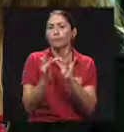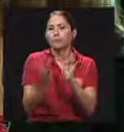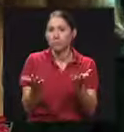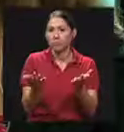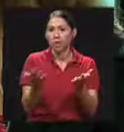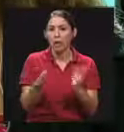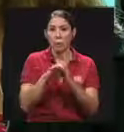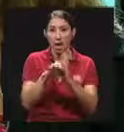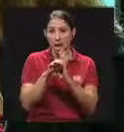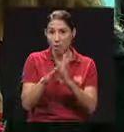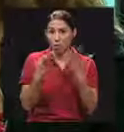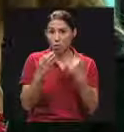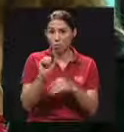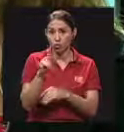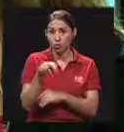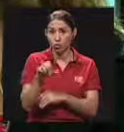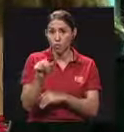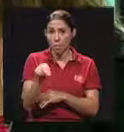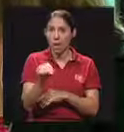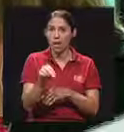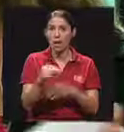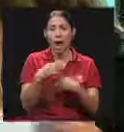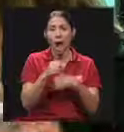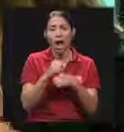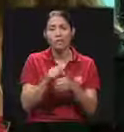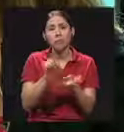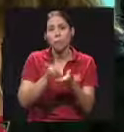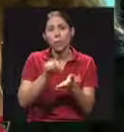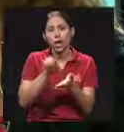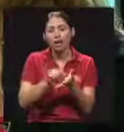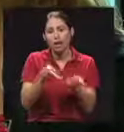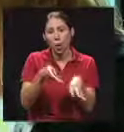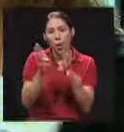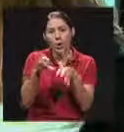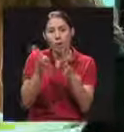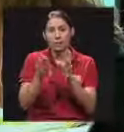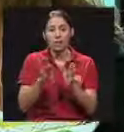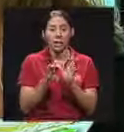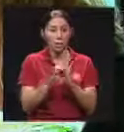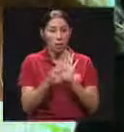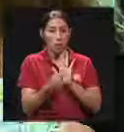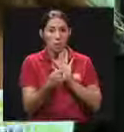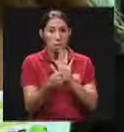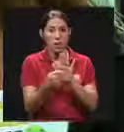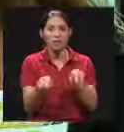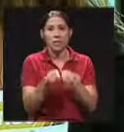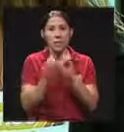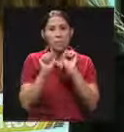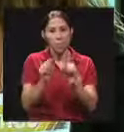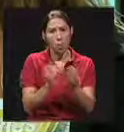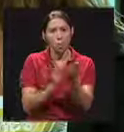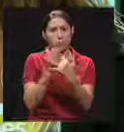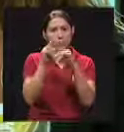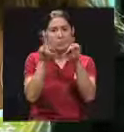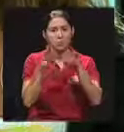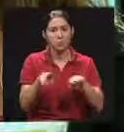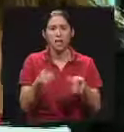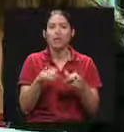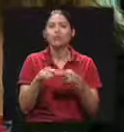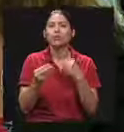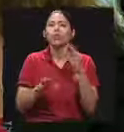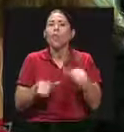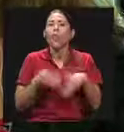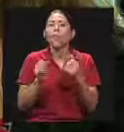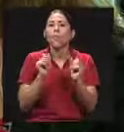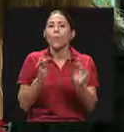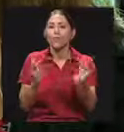acceder? Por ejemplo, hay publicaciones que la SUPEN hace con resúmenes para que la gente esté pendiente, como esta que tengo por acá, que también la pueden conseguir en línea. Entonces, ¿cuáles